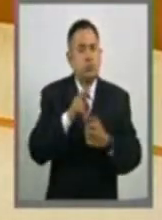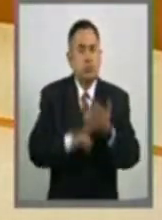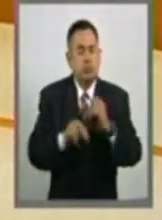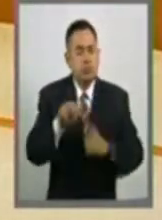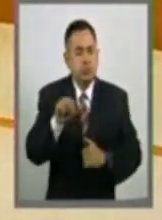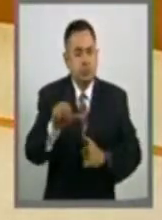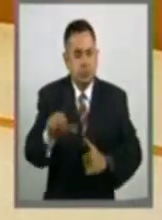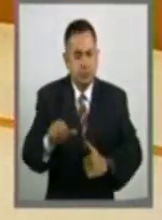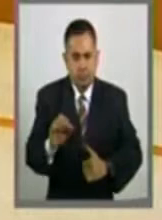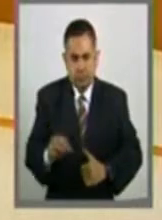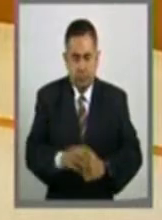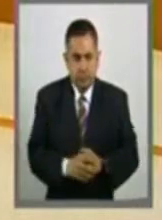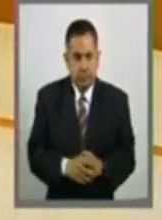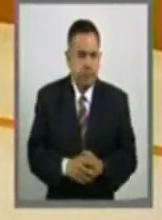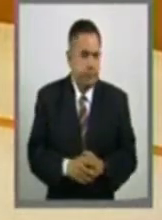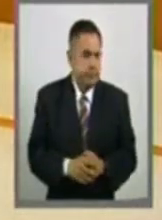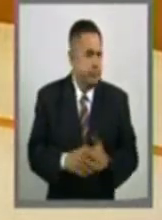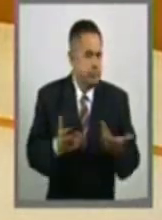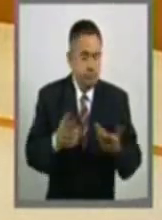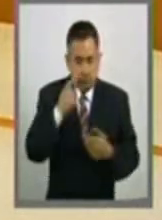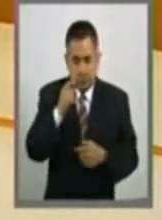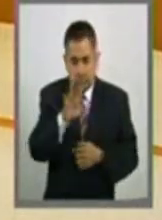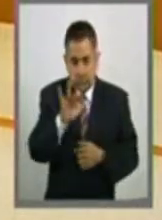1966-2016, de los cuales